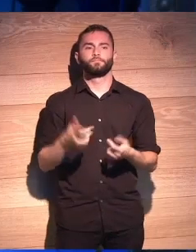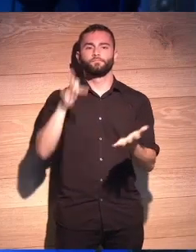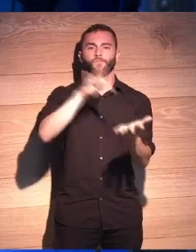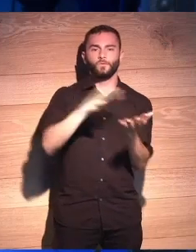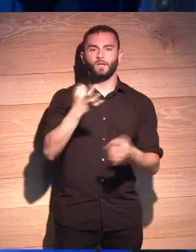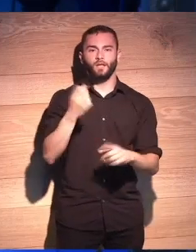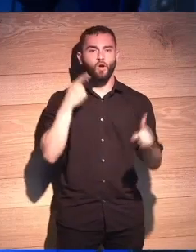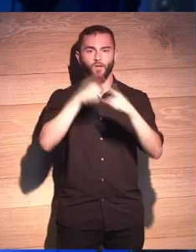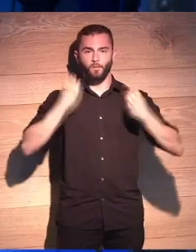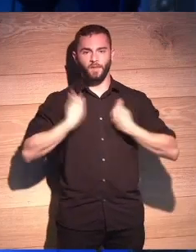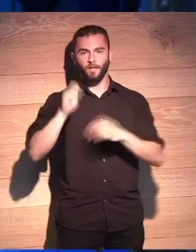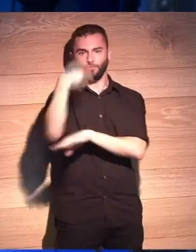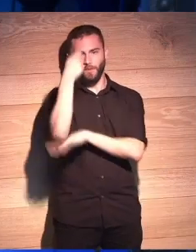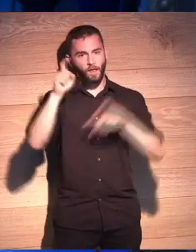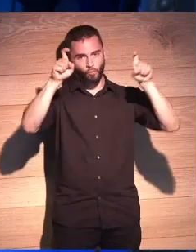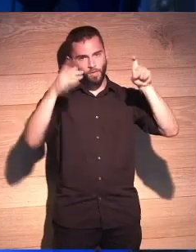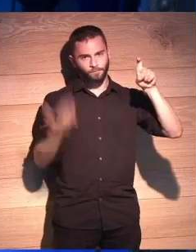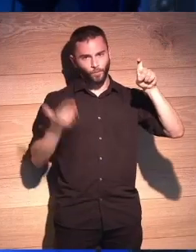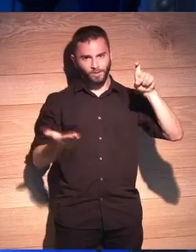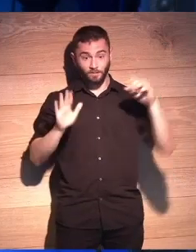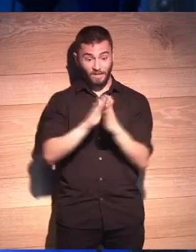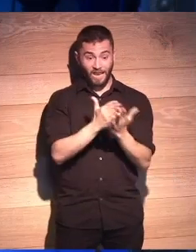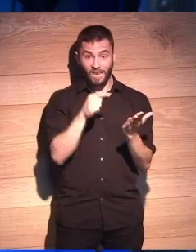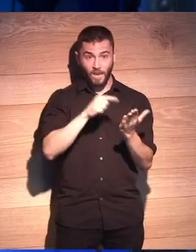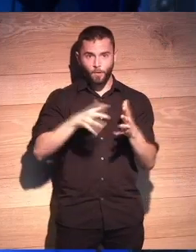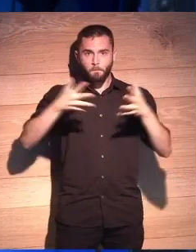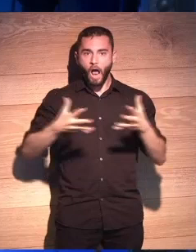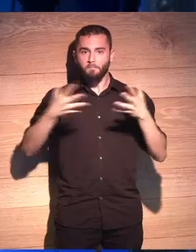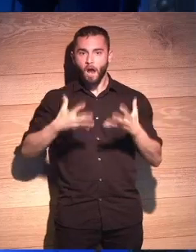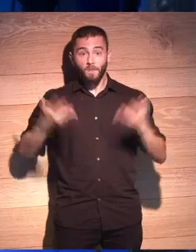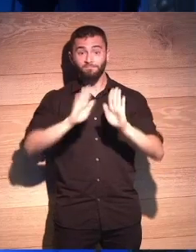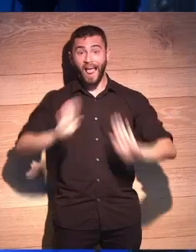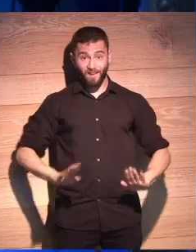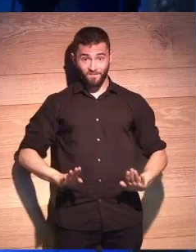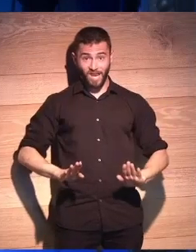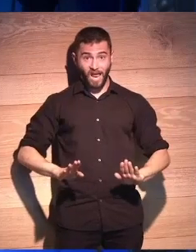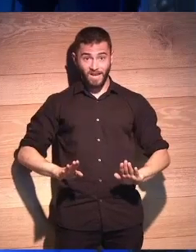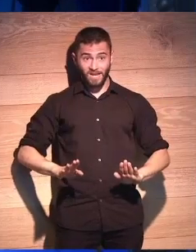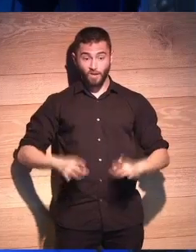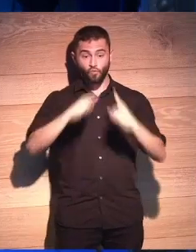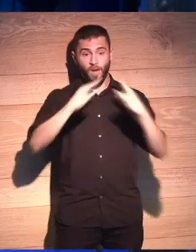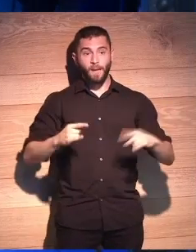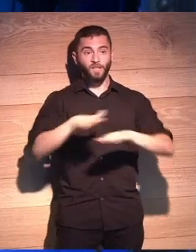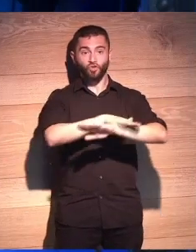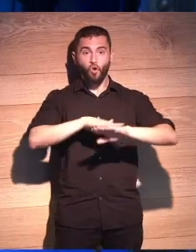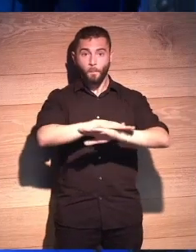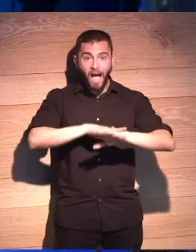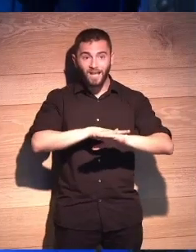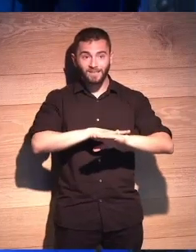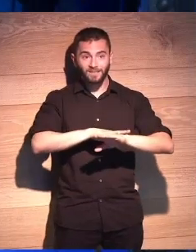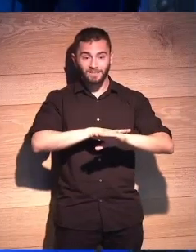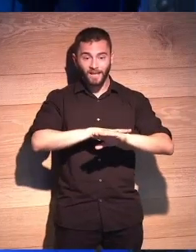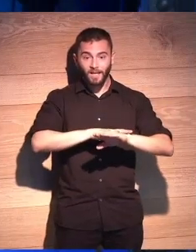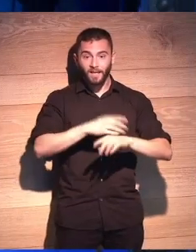vida, la educación es importantísimo, y el libro fue creciendo y al final acaba Pues en un campamento base que va subiendo a